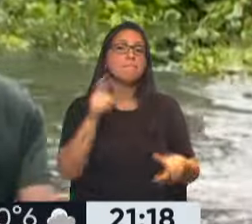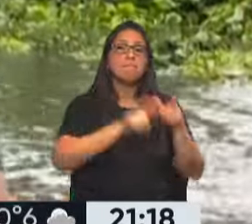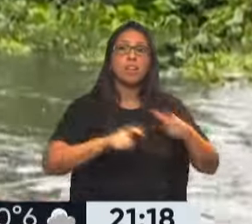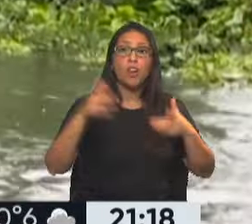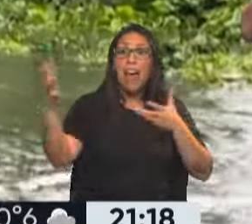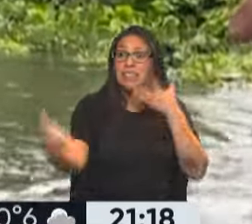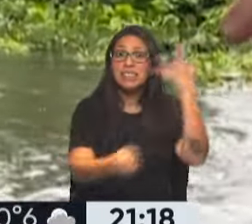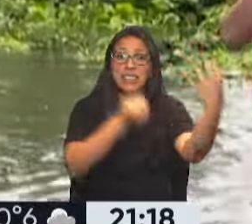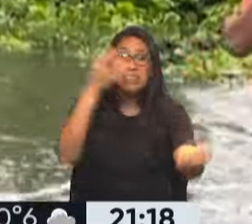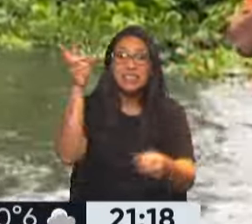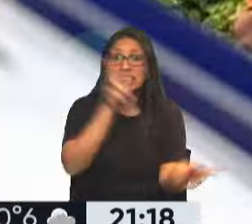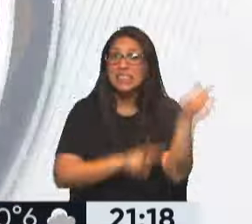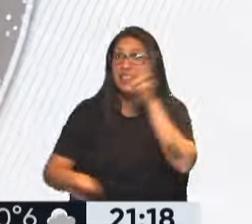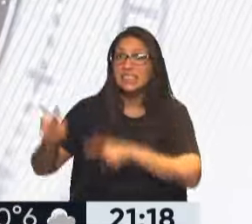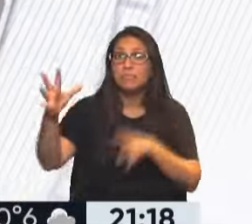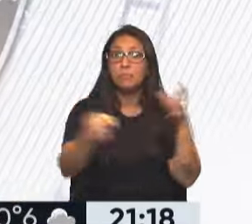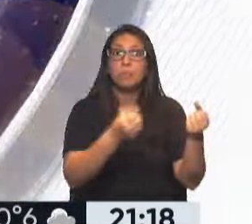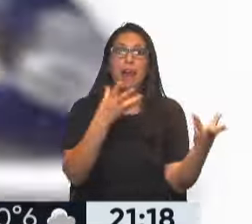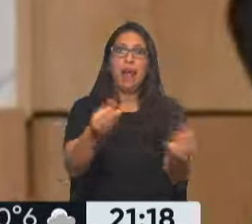de llegar a la gente que necesita ayuda.